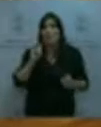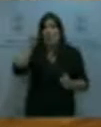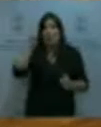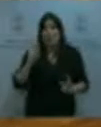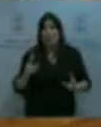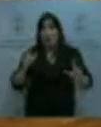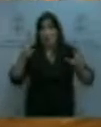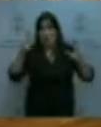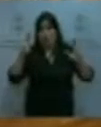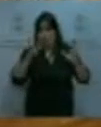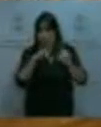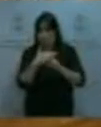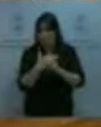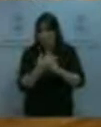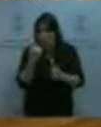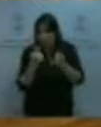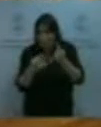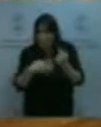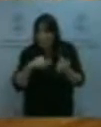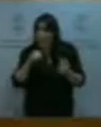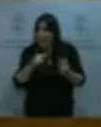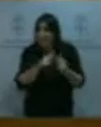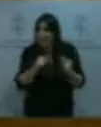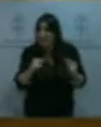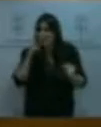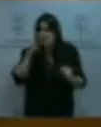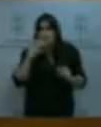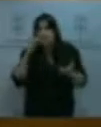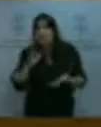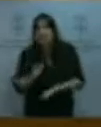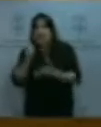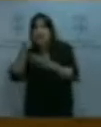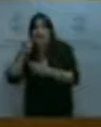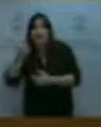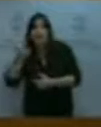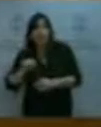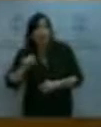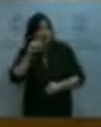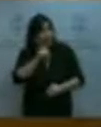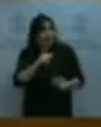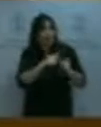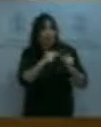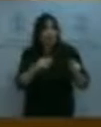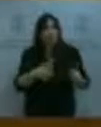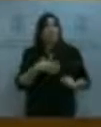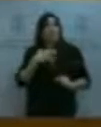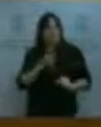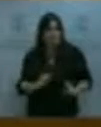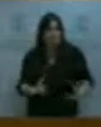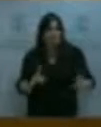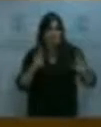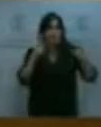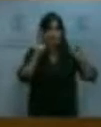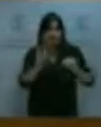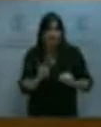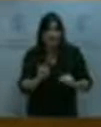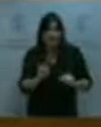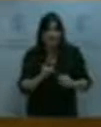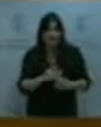si en el IBEX, pero en Asturias se pueden producir. Y yo